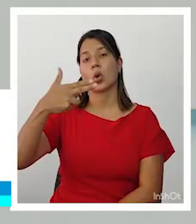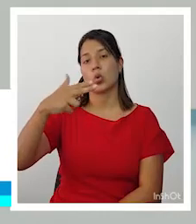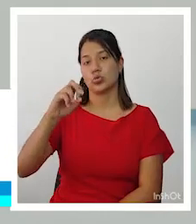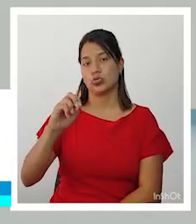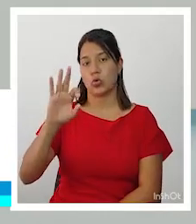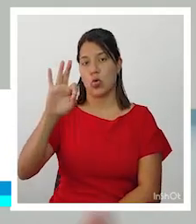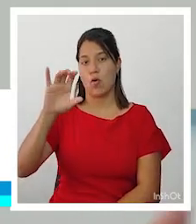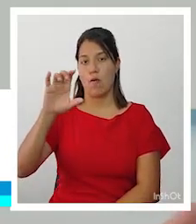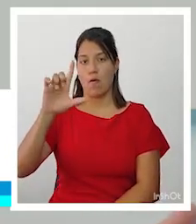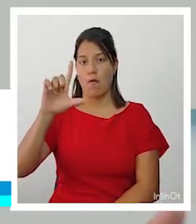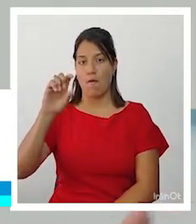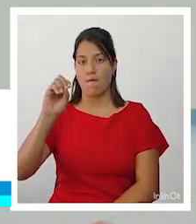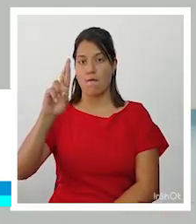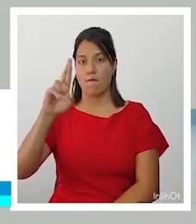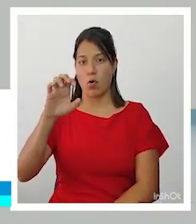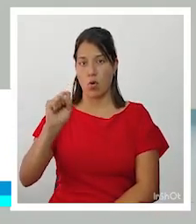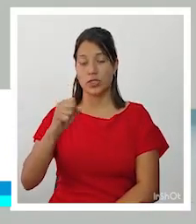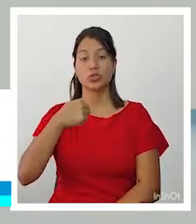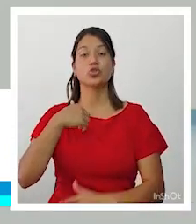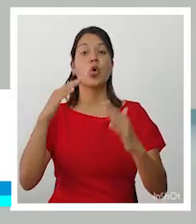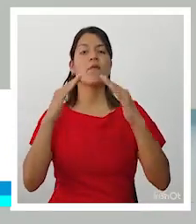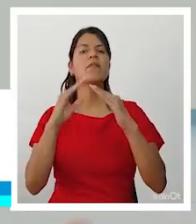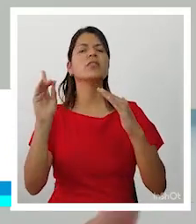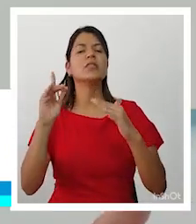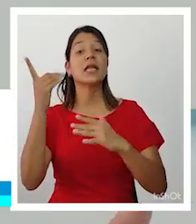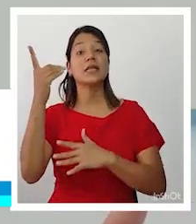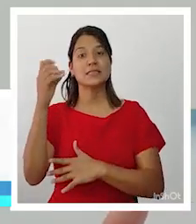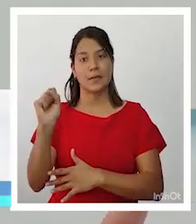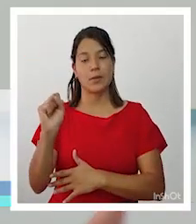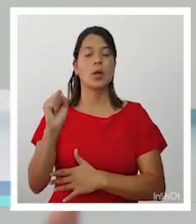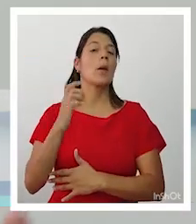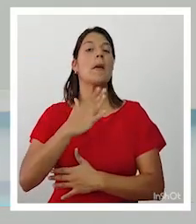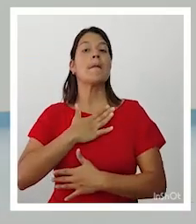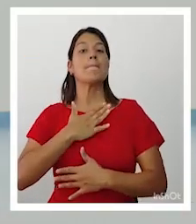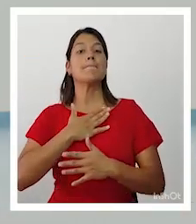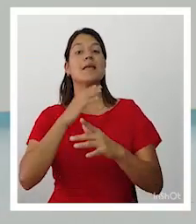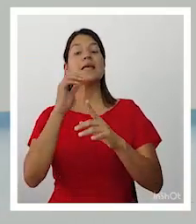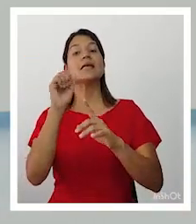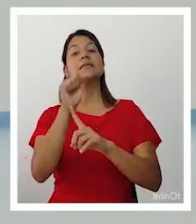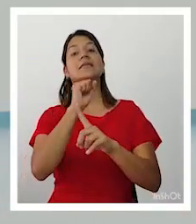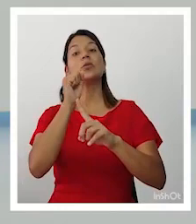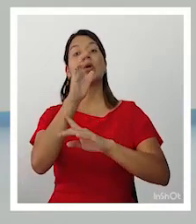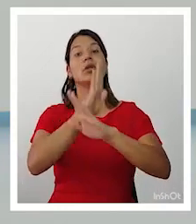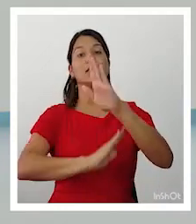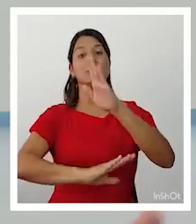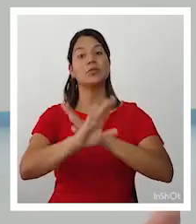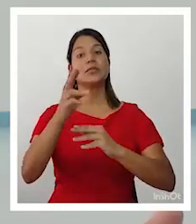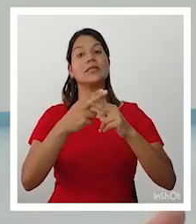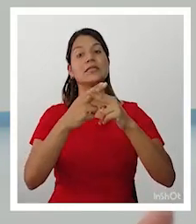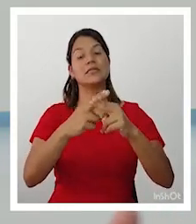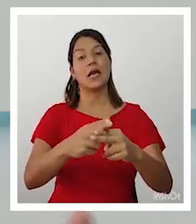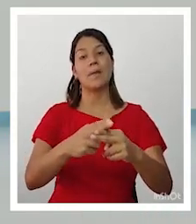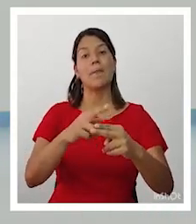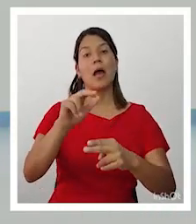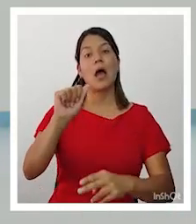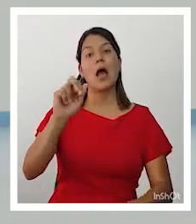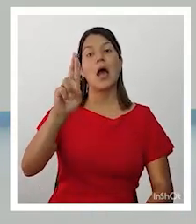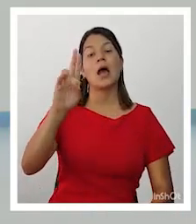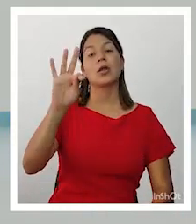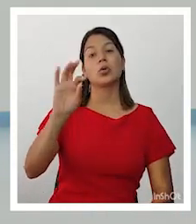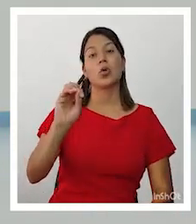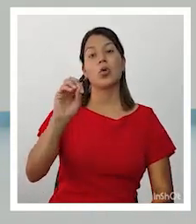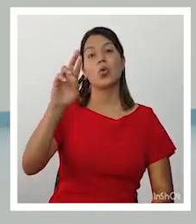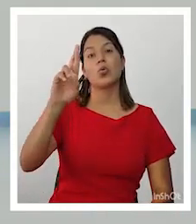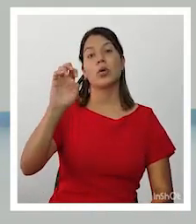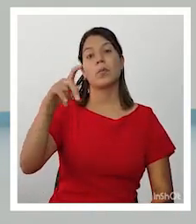es de Desamparados. Mi situación de discapacidad se llama artrogriposis, fue de nacimiento. Y